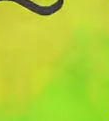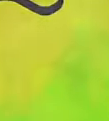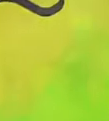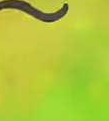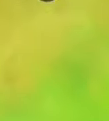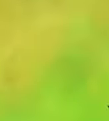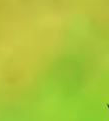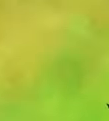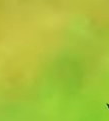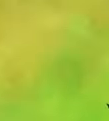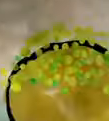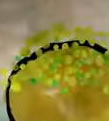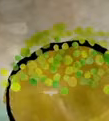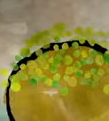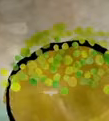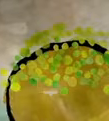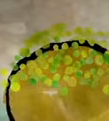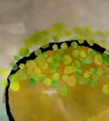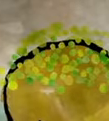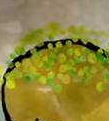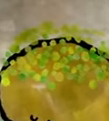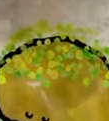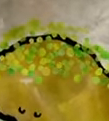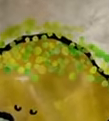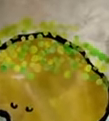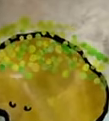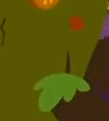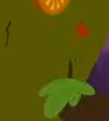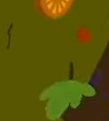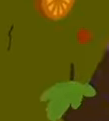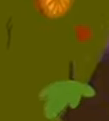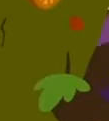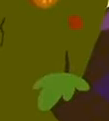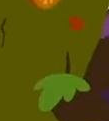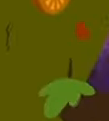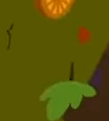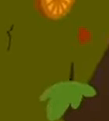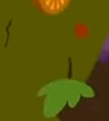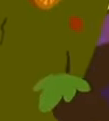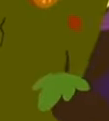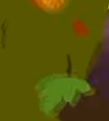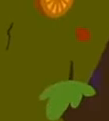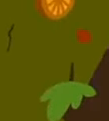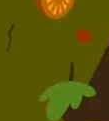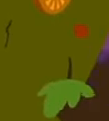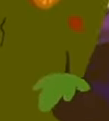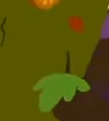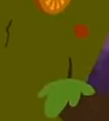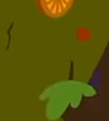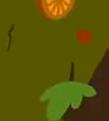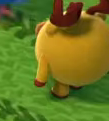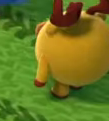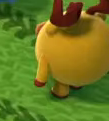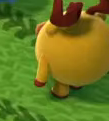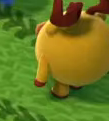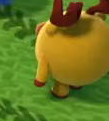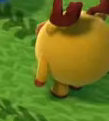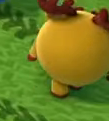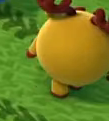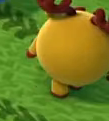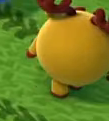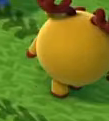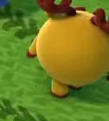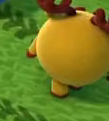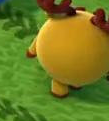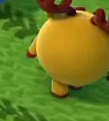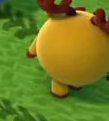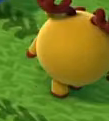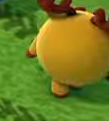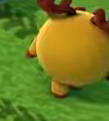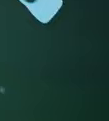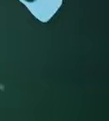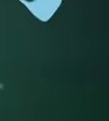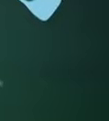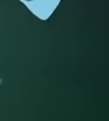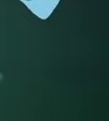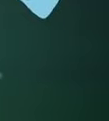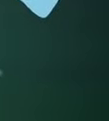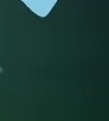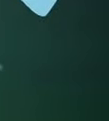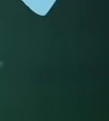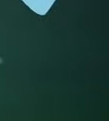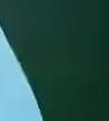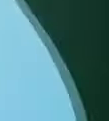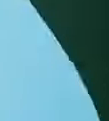Bienvenidos a nuestro hogar, la Tierra. Lugar de hermosos paisajes, muchas áreas verdes,